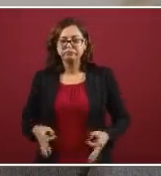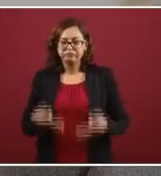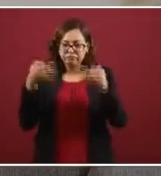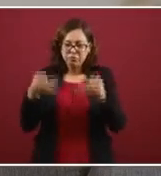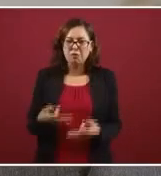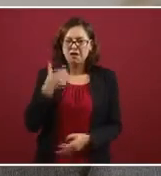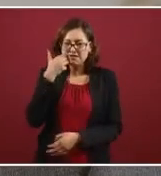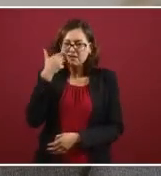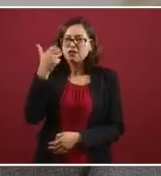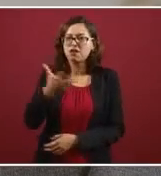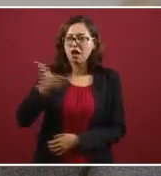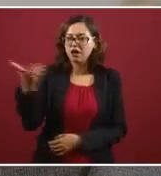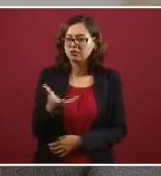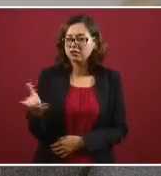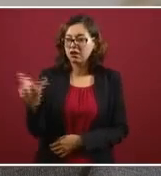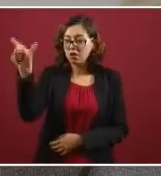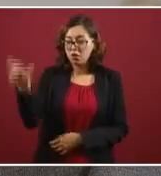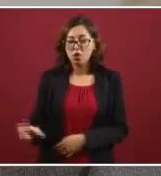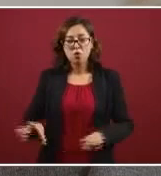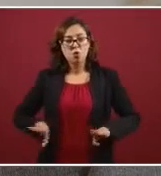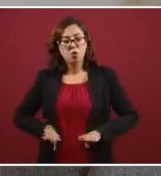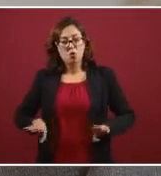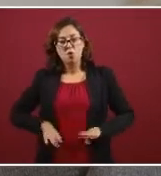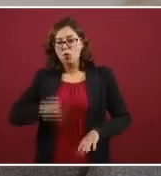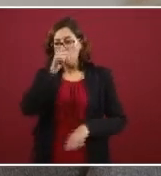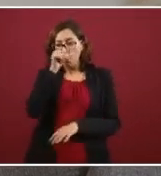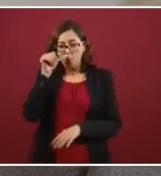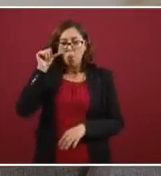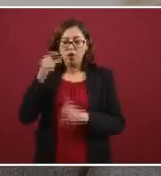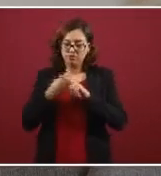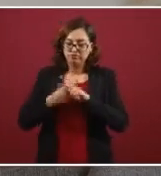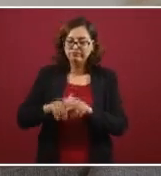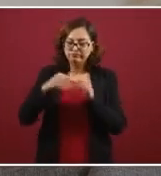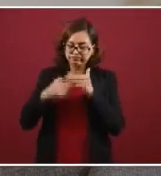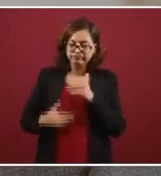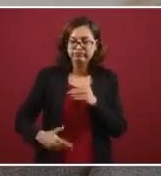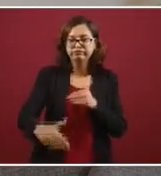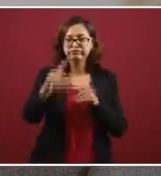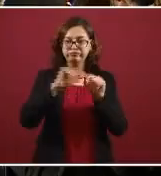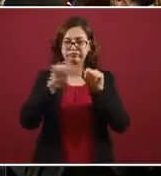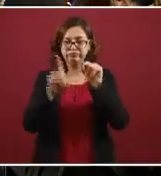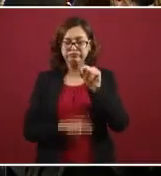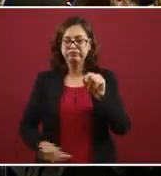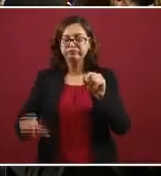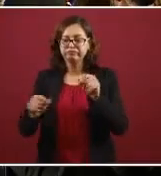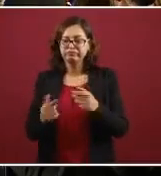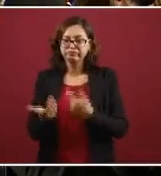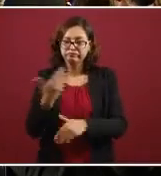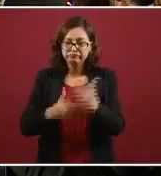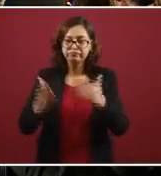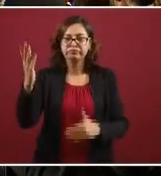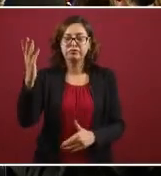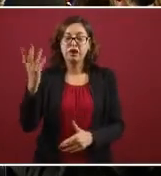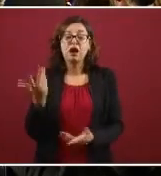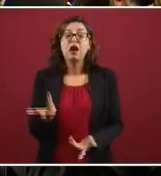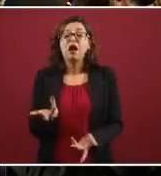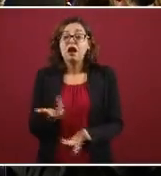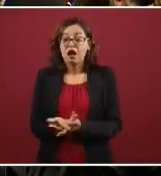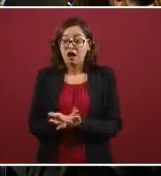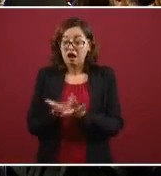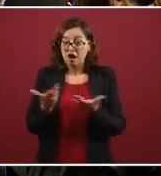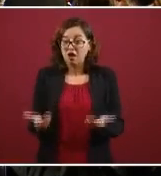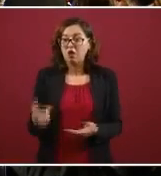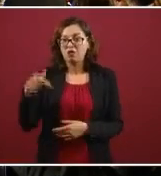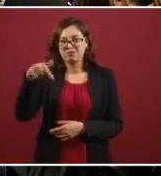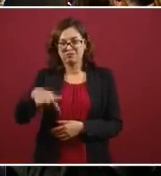esos atributos de Juárez que imprimió el carácter de la República que ayudó a parir. Esta es la casa, señor presidente,